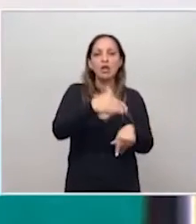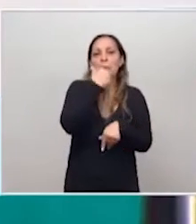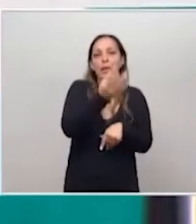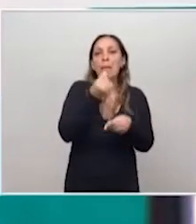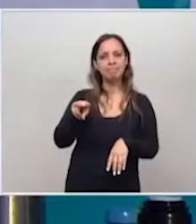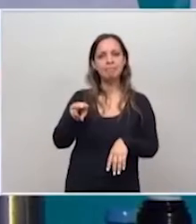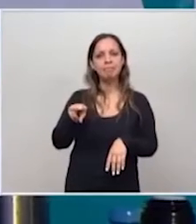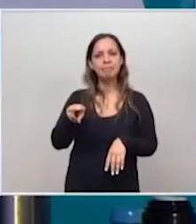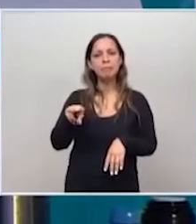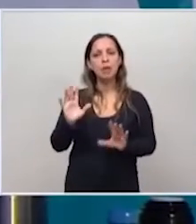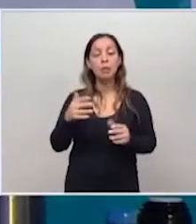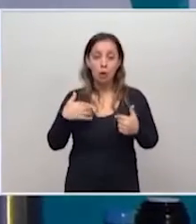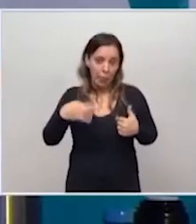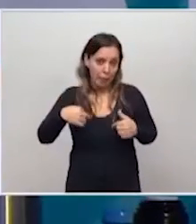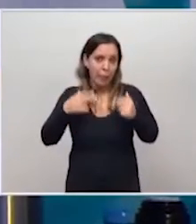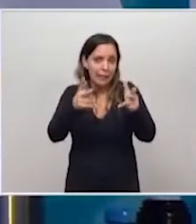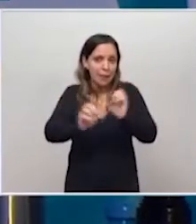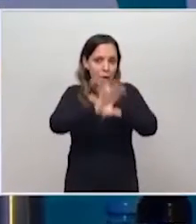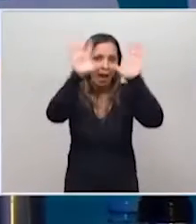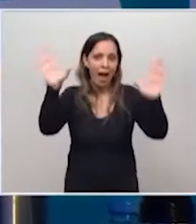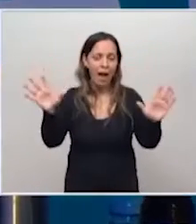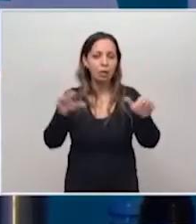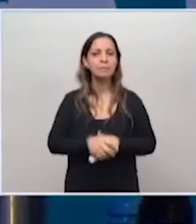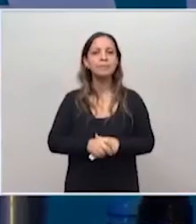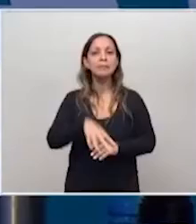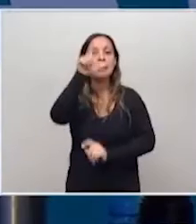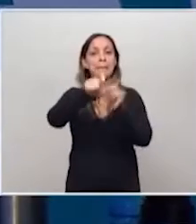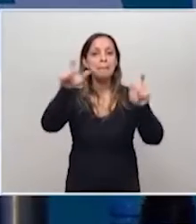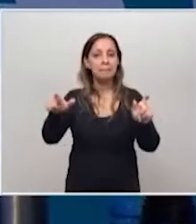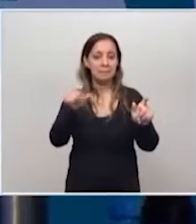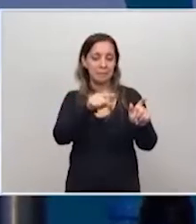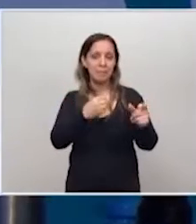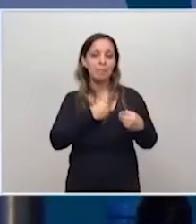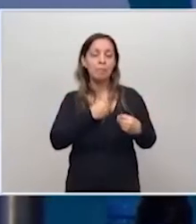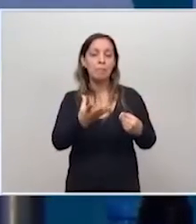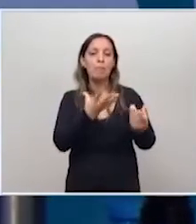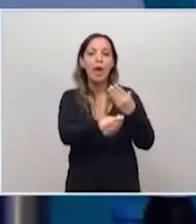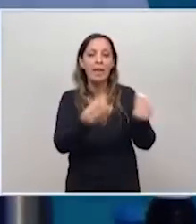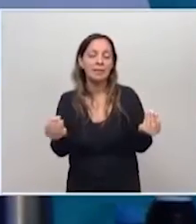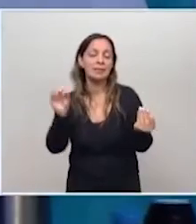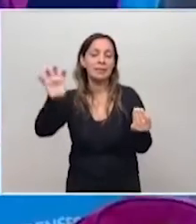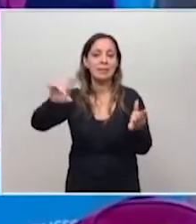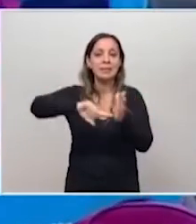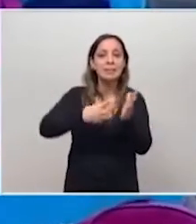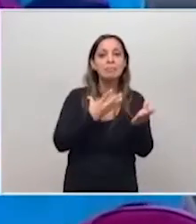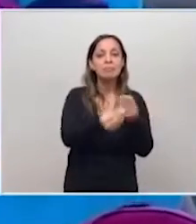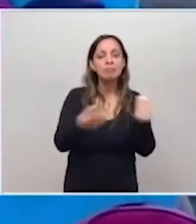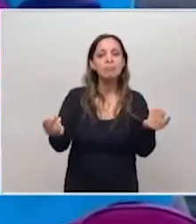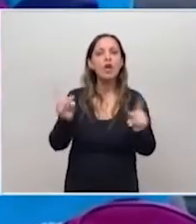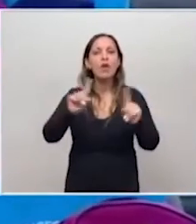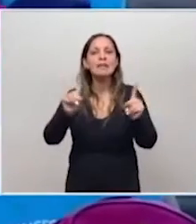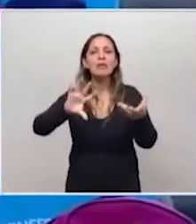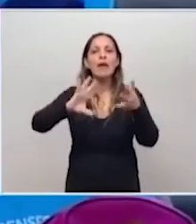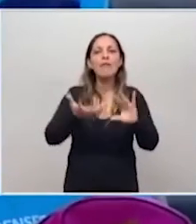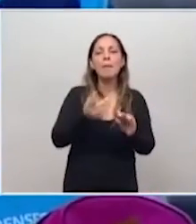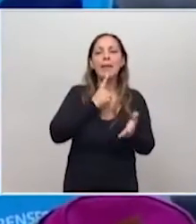les importa. Tengo que decirlo claramente, Bonaerenses Solidarios no fue una política de gobierno